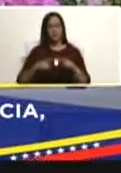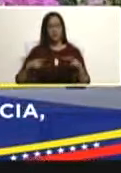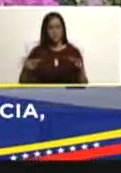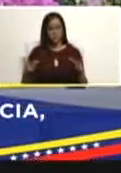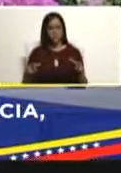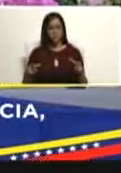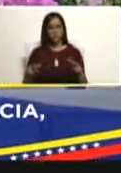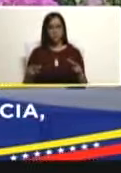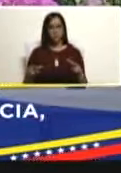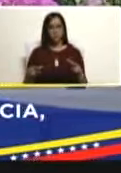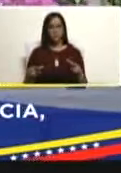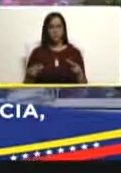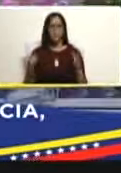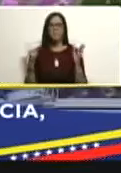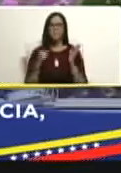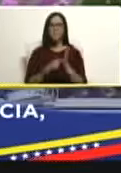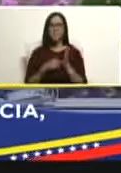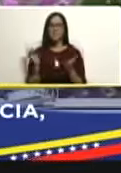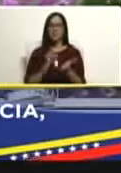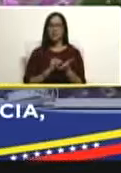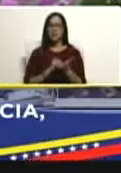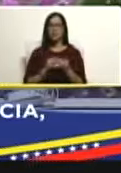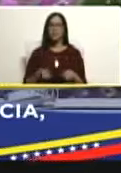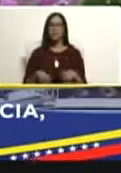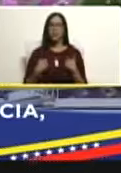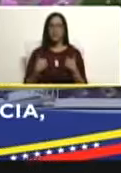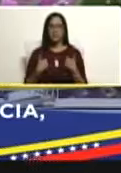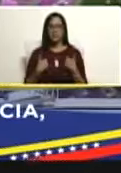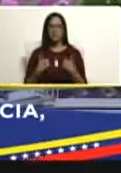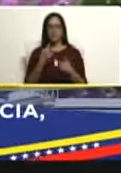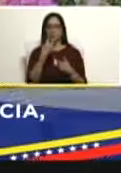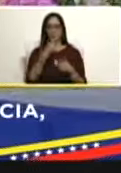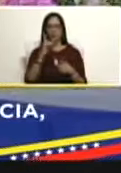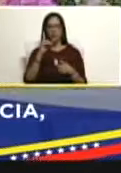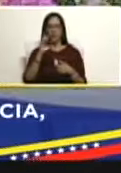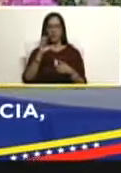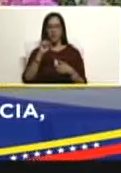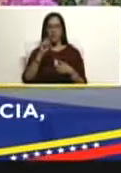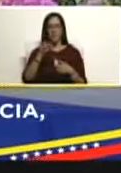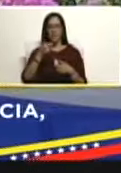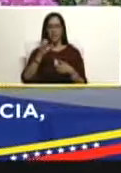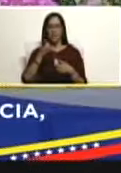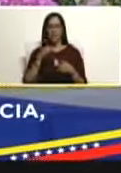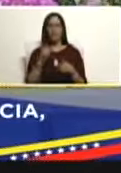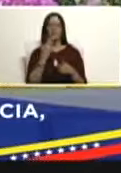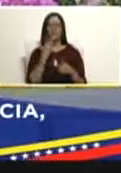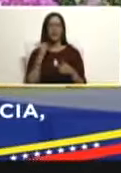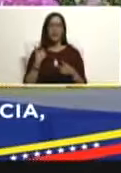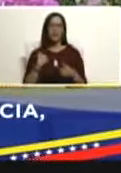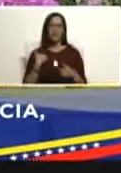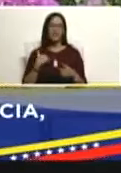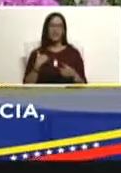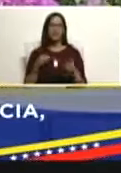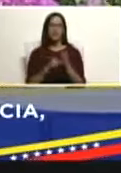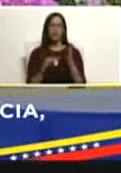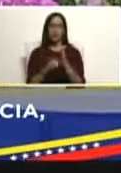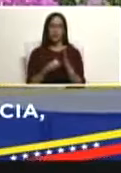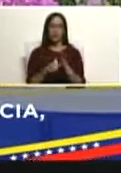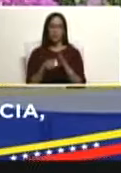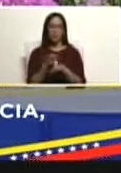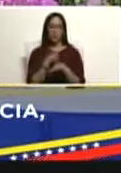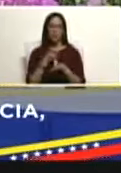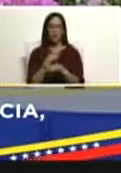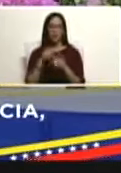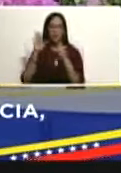multiplicado mil veces y más. Yo he visto la crisis del dengue, por ejemplo, en Argentina, donde el gobierno neonazi y fascista